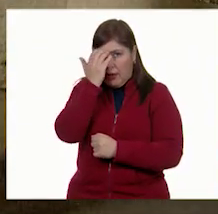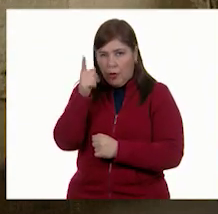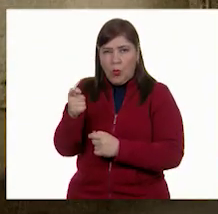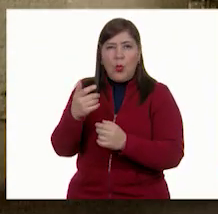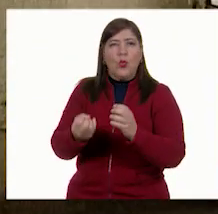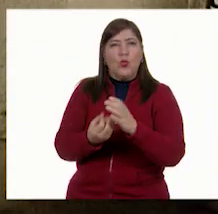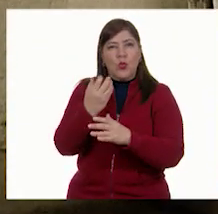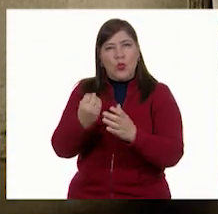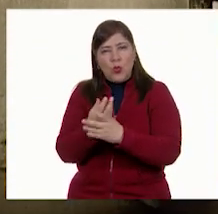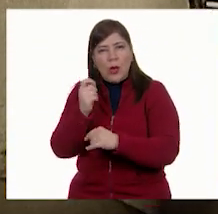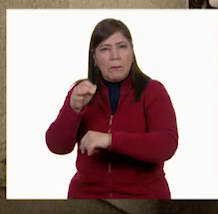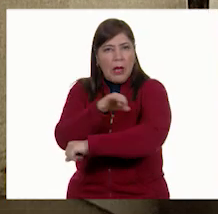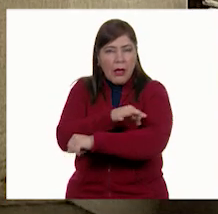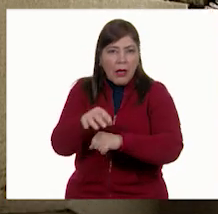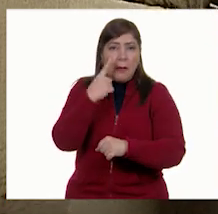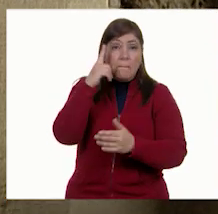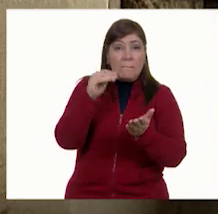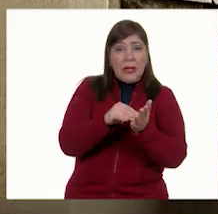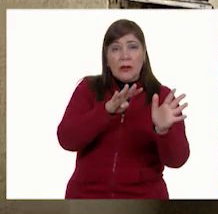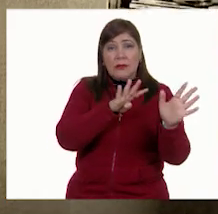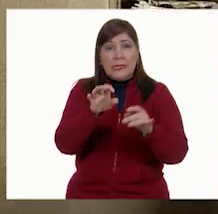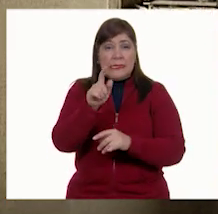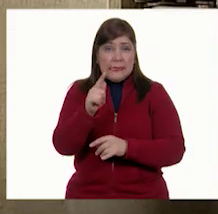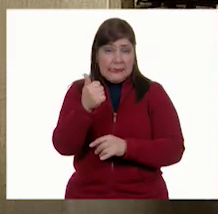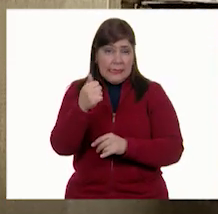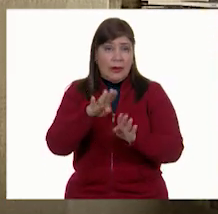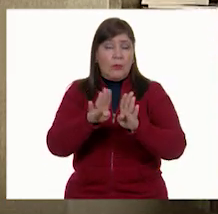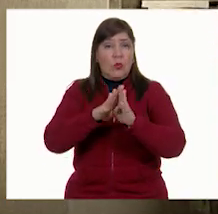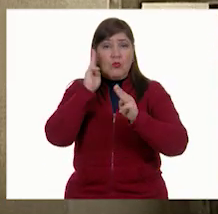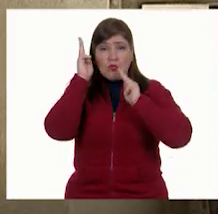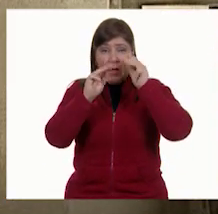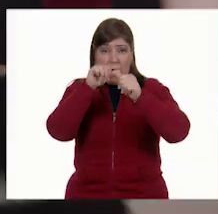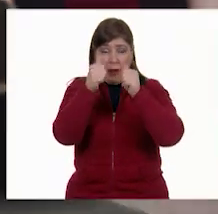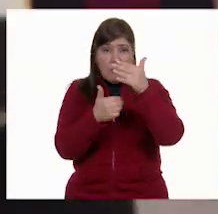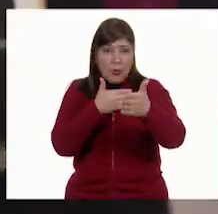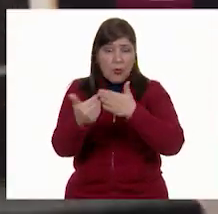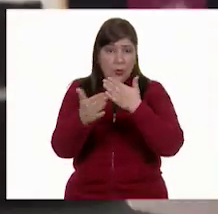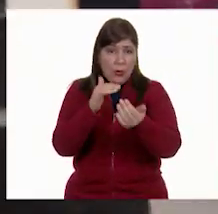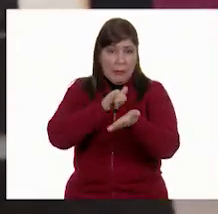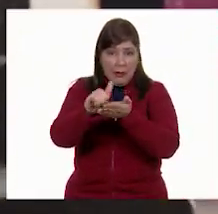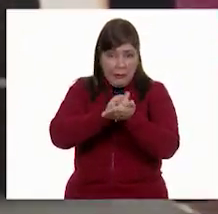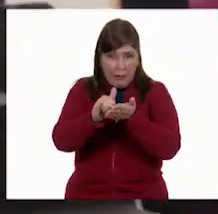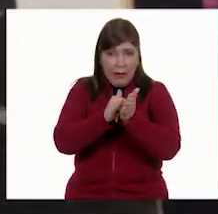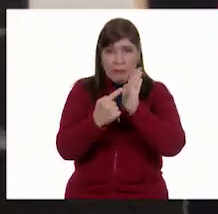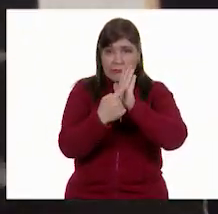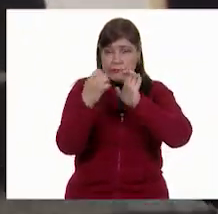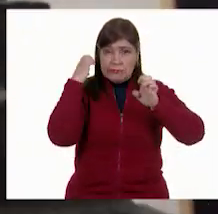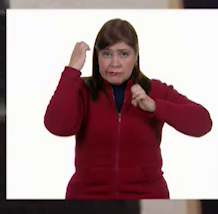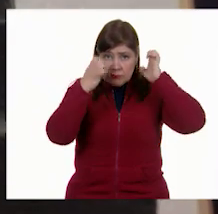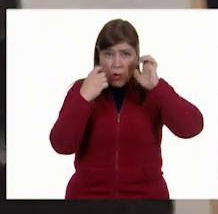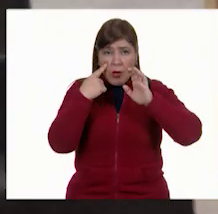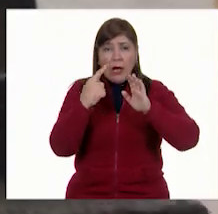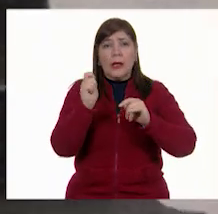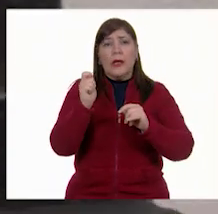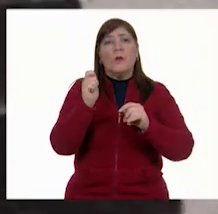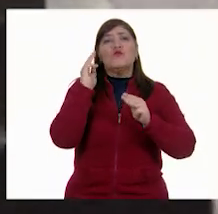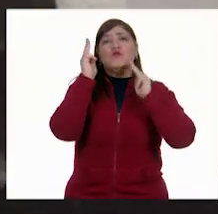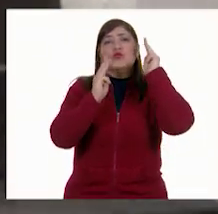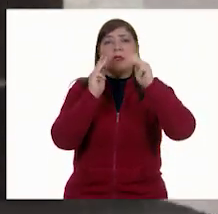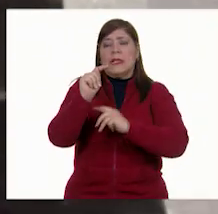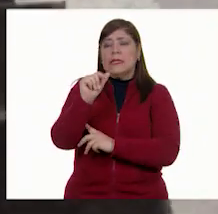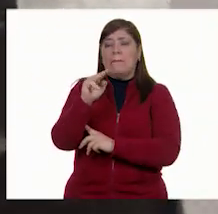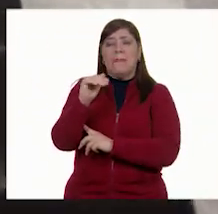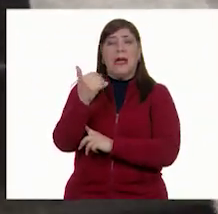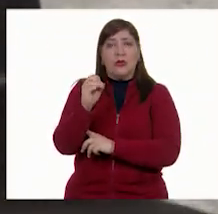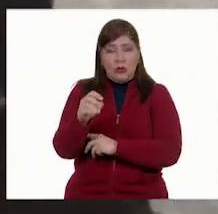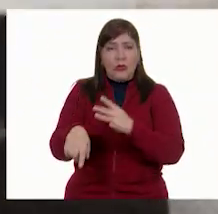en 1976 en el Museo de Arte Moderno de Nueva York, otra exhibición referente a su trabajo en el Museo Tamayo, el